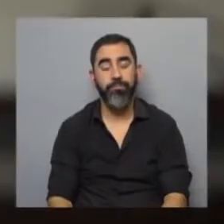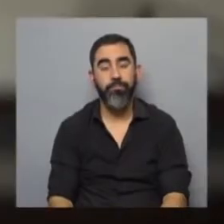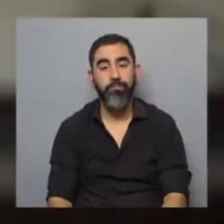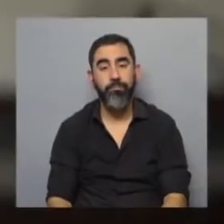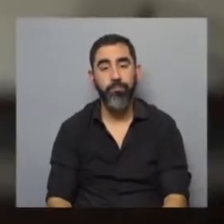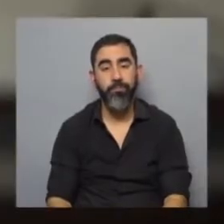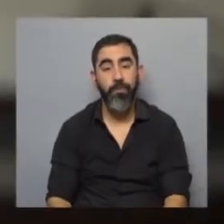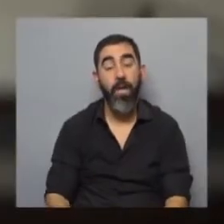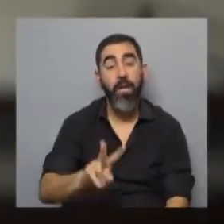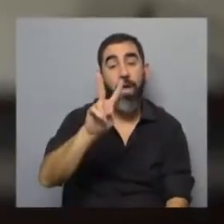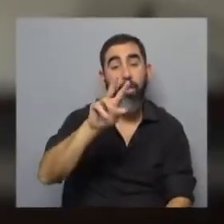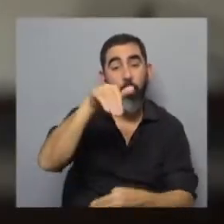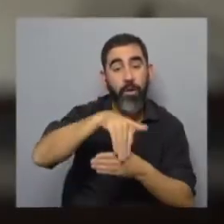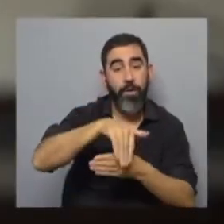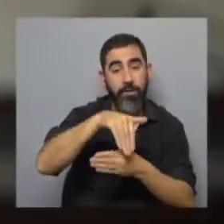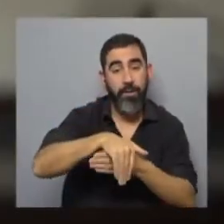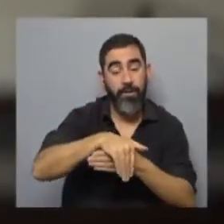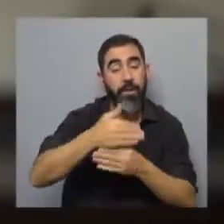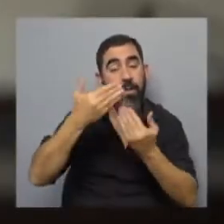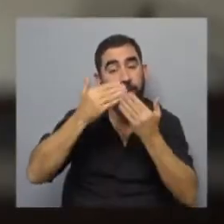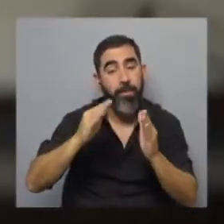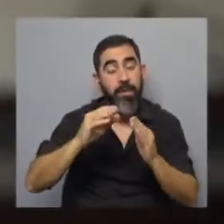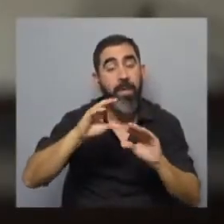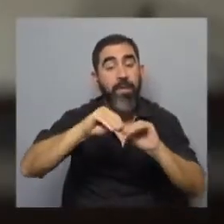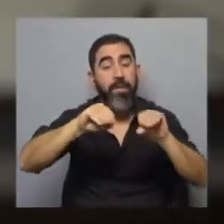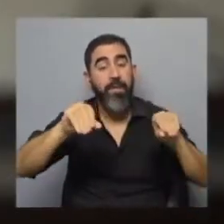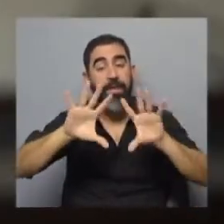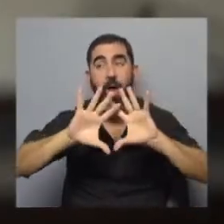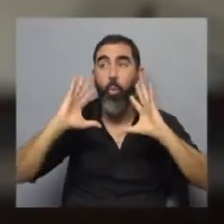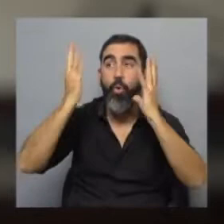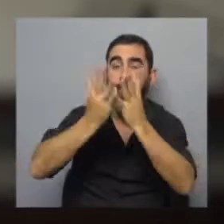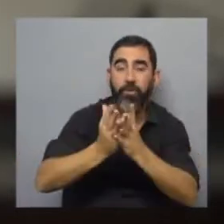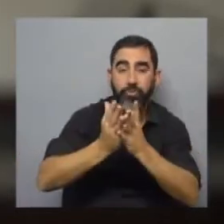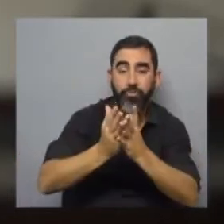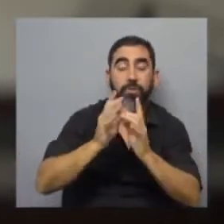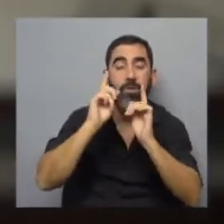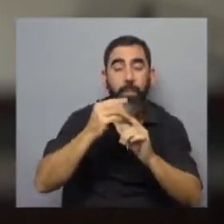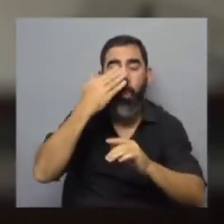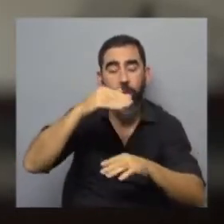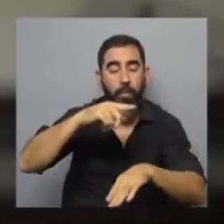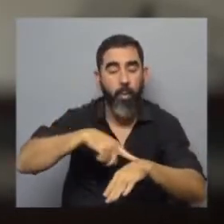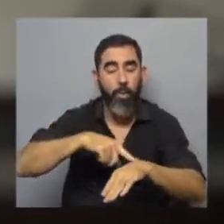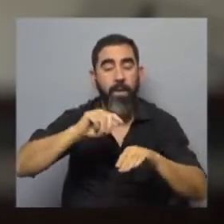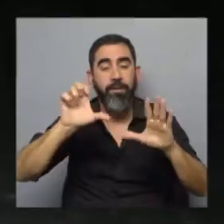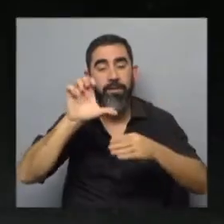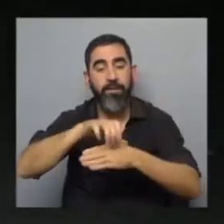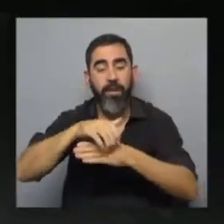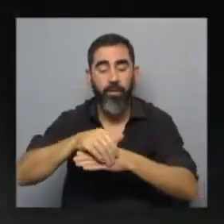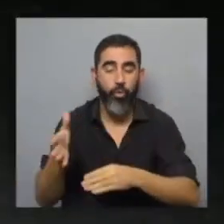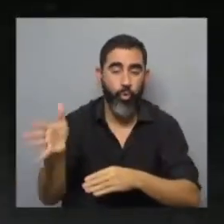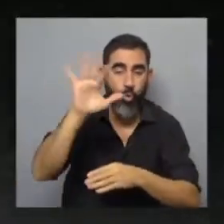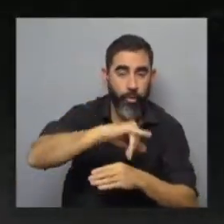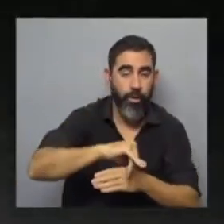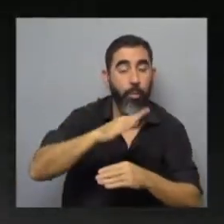A las 14 horas comenzamos con De la Tierra al Universo, función que también se da a última hora, a las 18 todos los días. Es